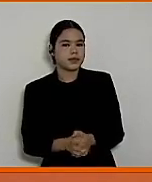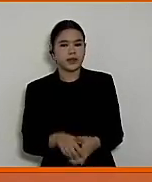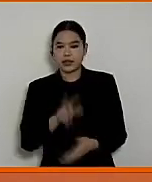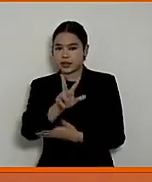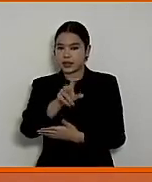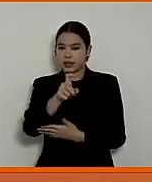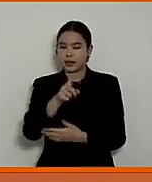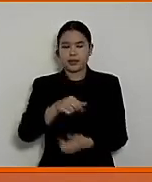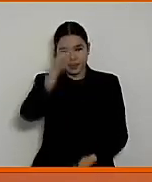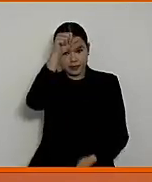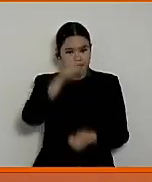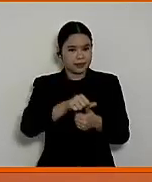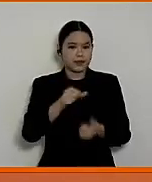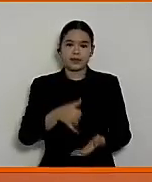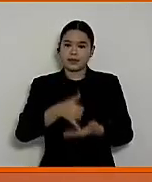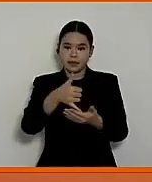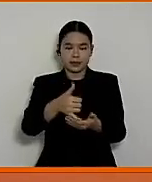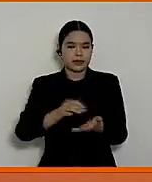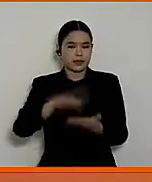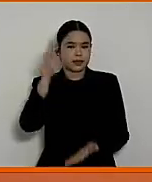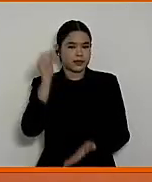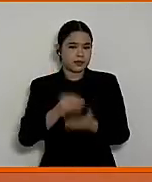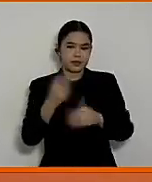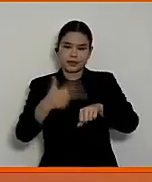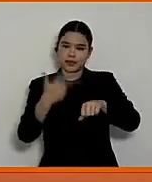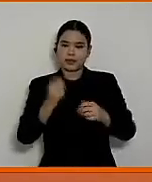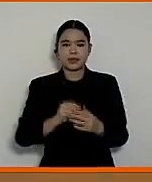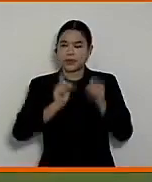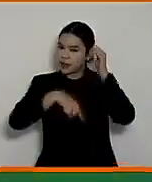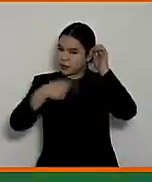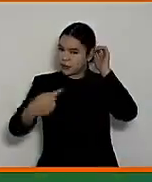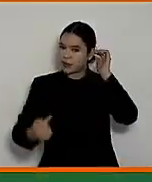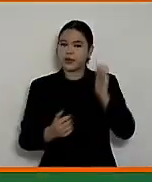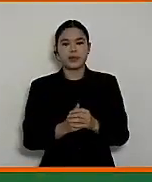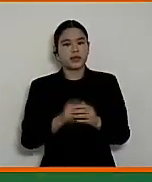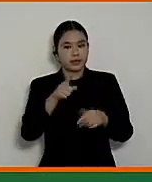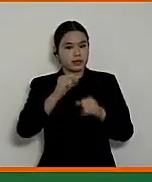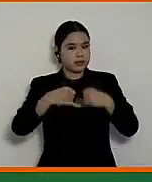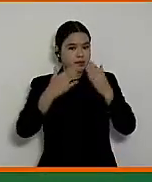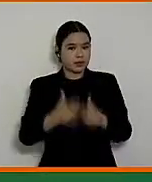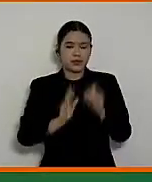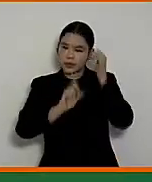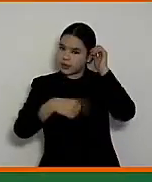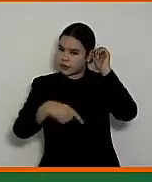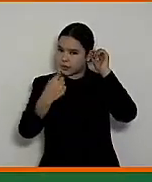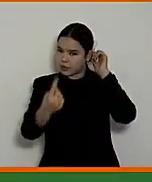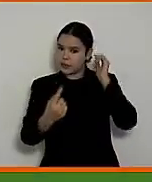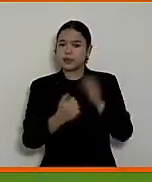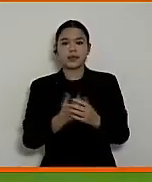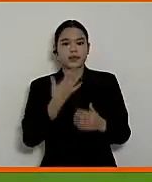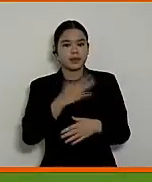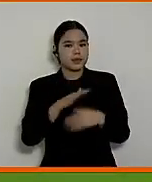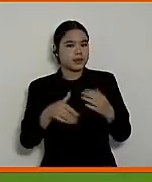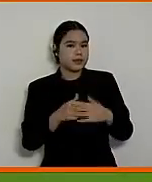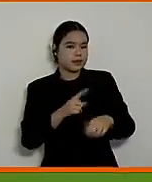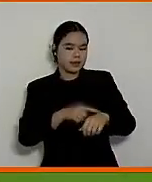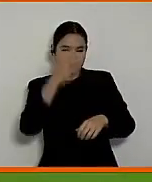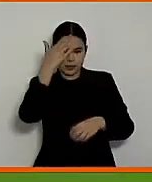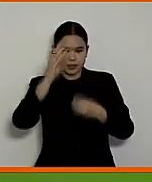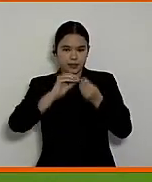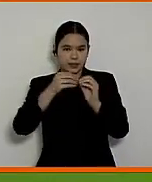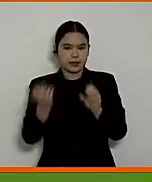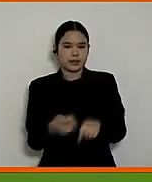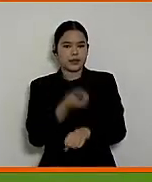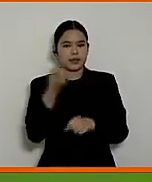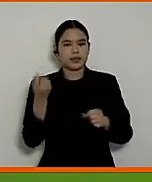3X. Recuerda, tu premio se multiplica por 3 en diaria, pero si sos jugador para más 1, te deseo suerte. Porque el número favorecido